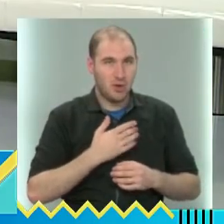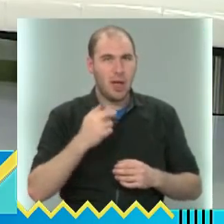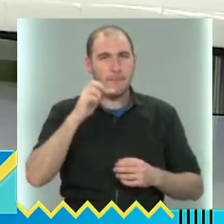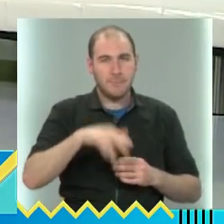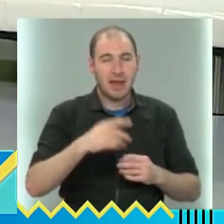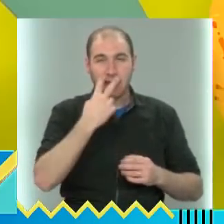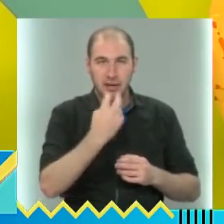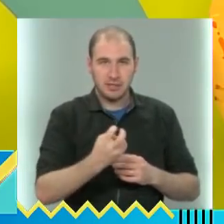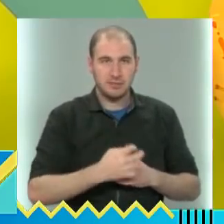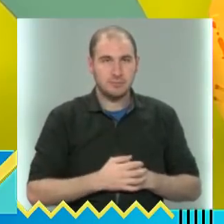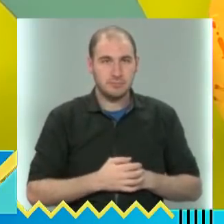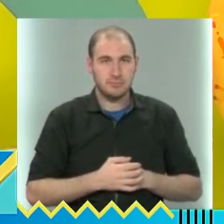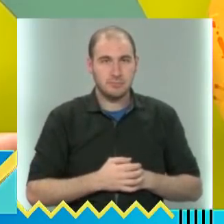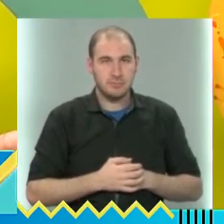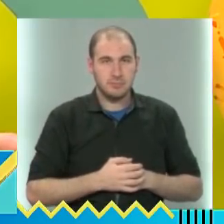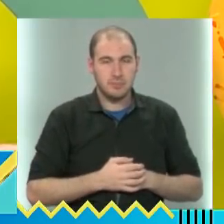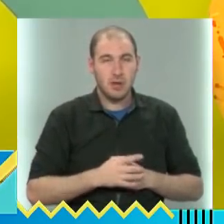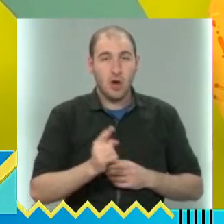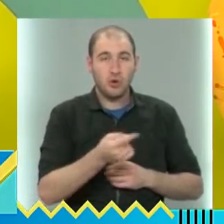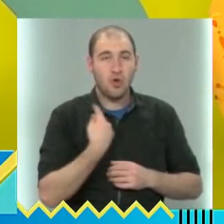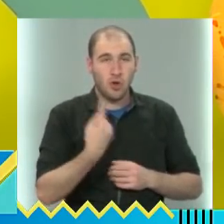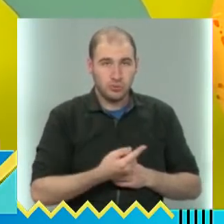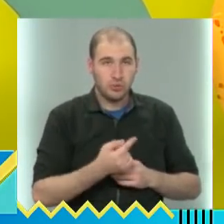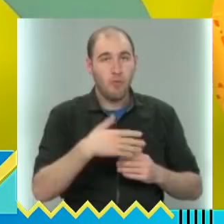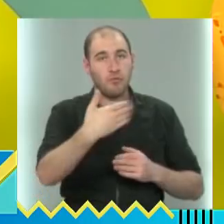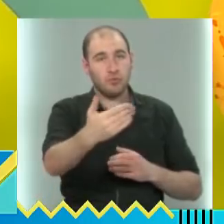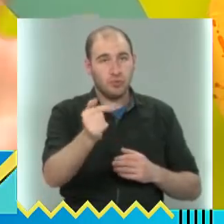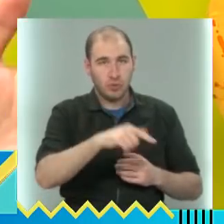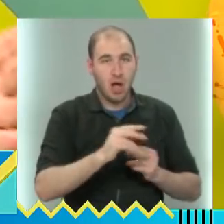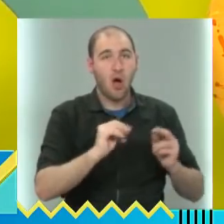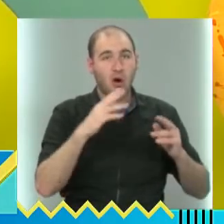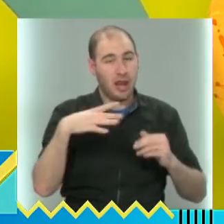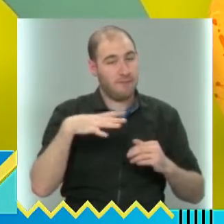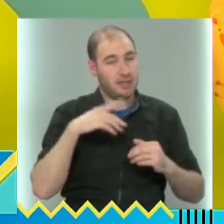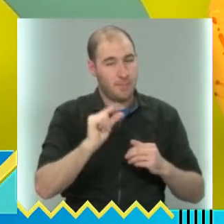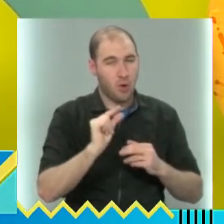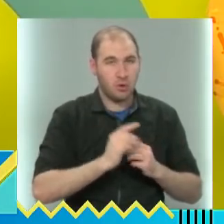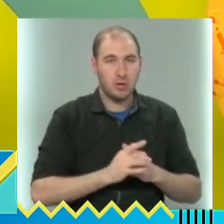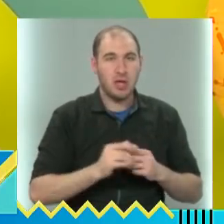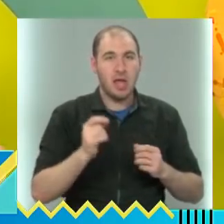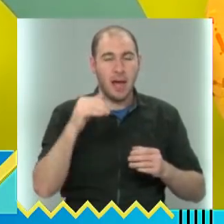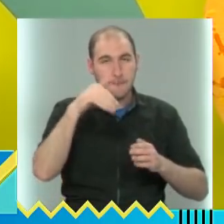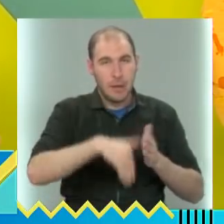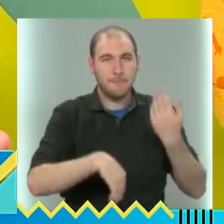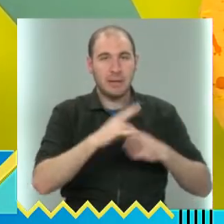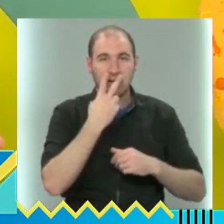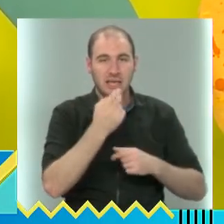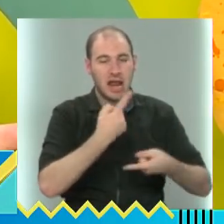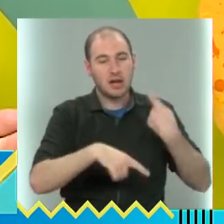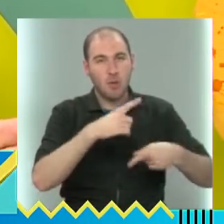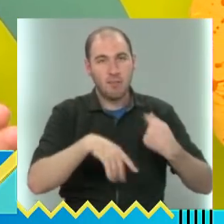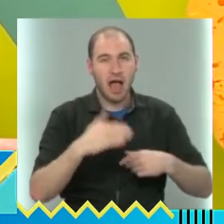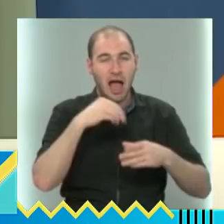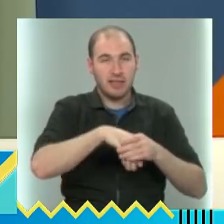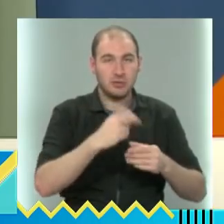planificación energética. Entonces, claramente nosotros vamos en algún futuro, esperemos que no sea muy lejano, a una mayor penetración de las energías renovables dentro de